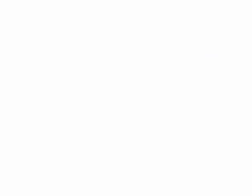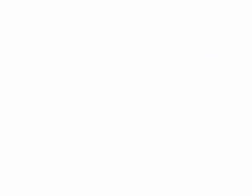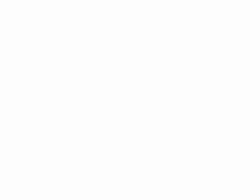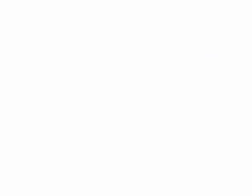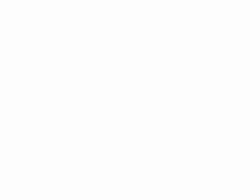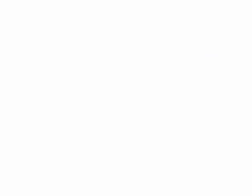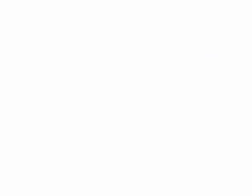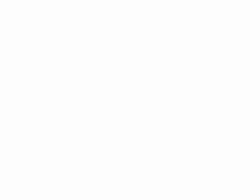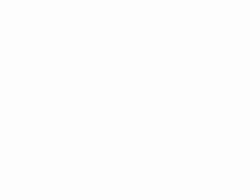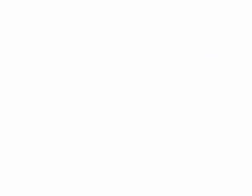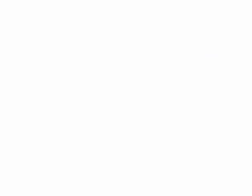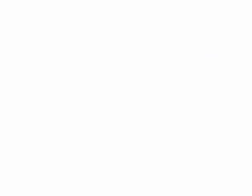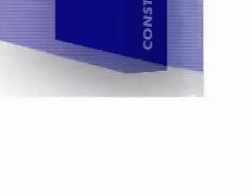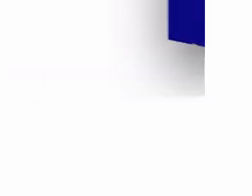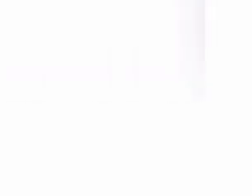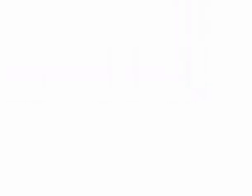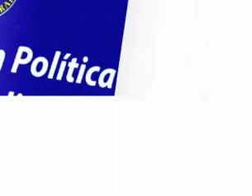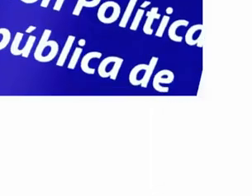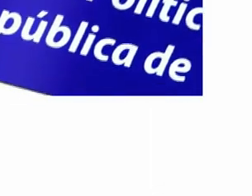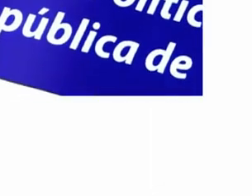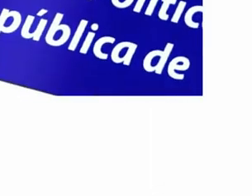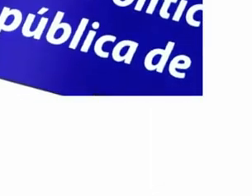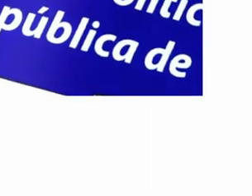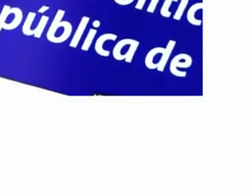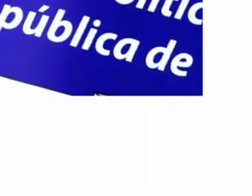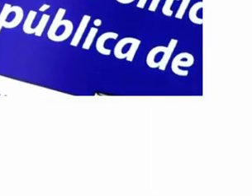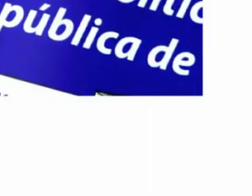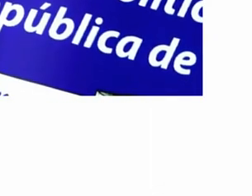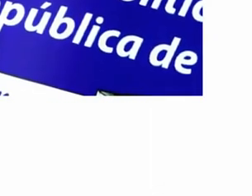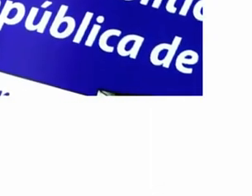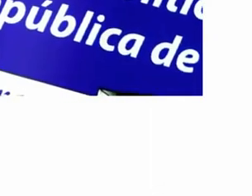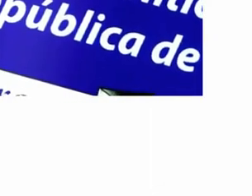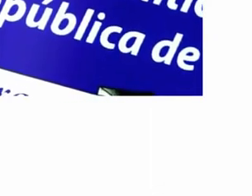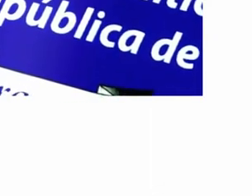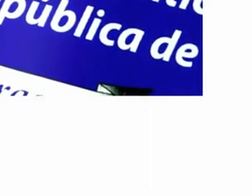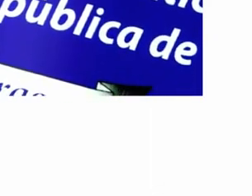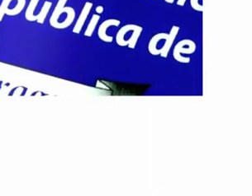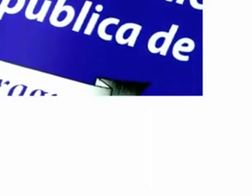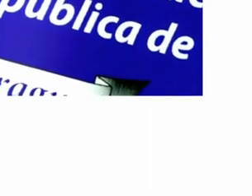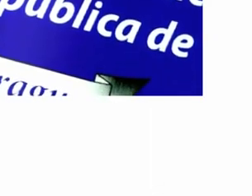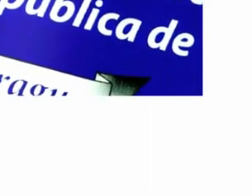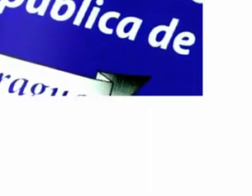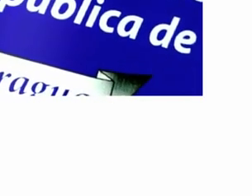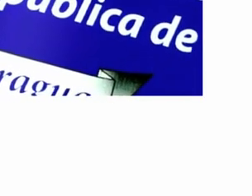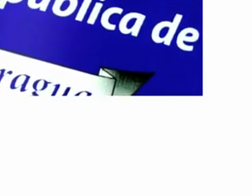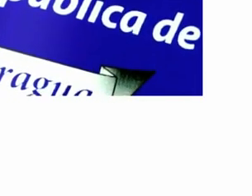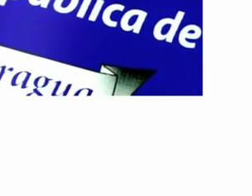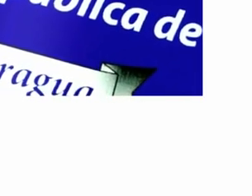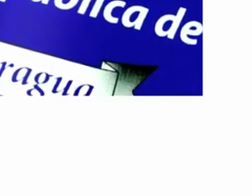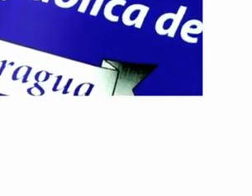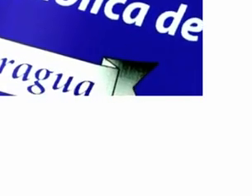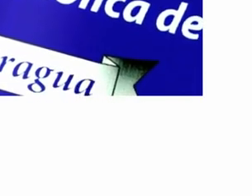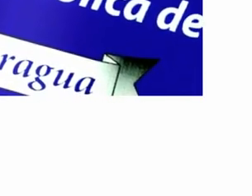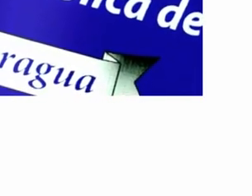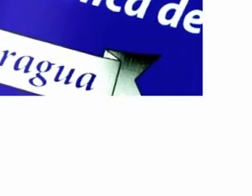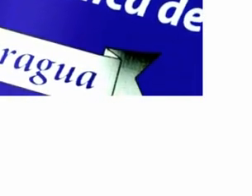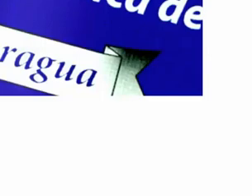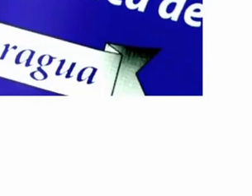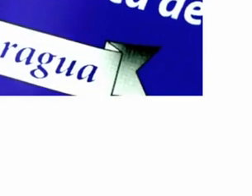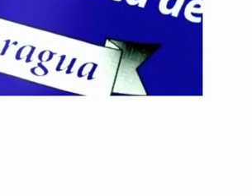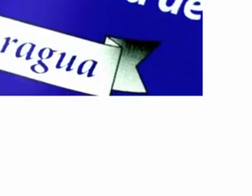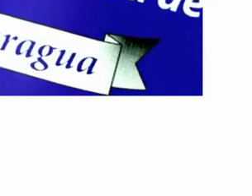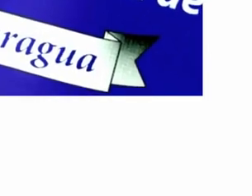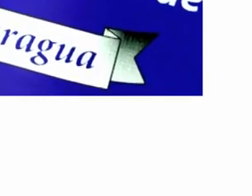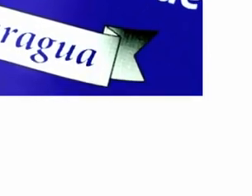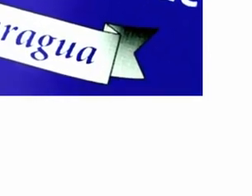públicas. Reforma agraria. Artículo 111. Los campesinos y demás sectores productivos